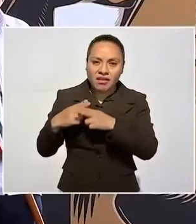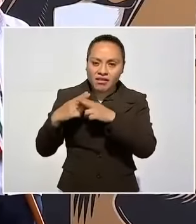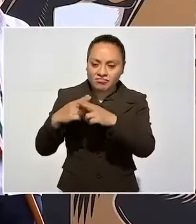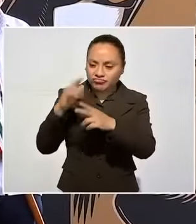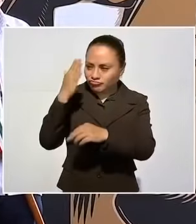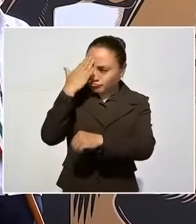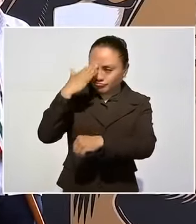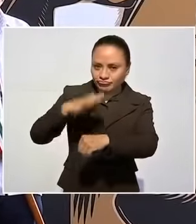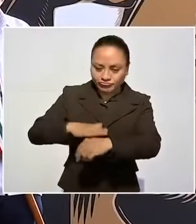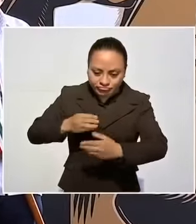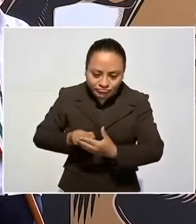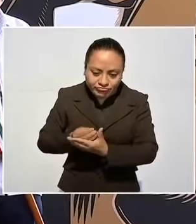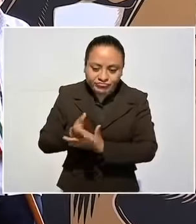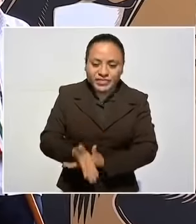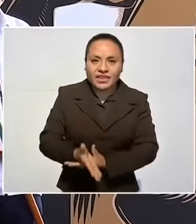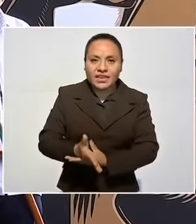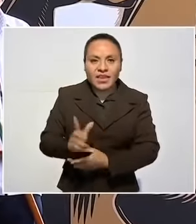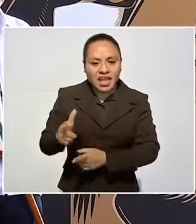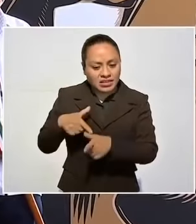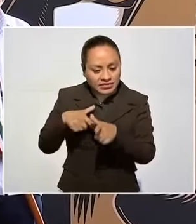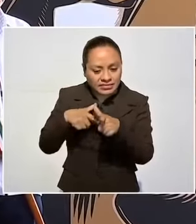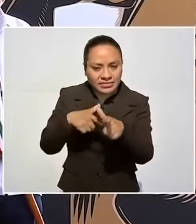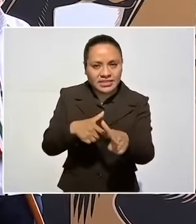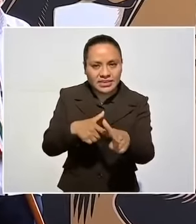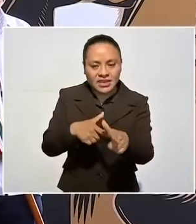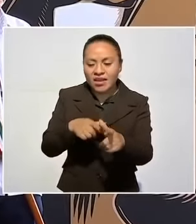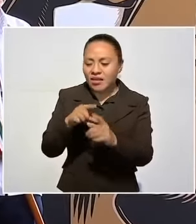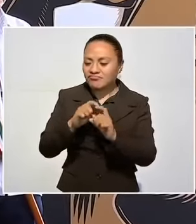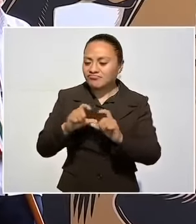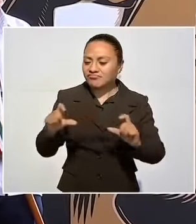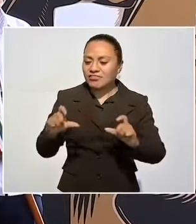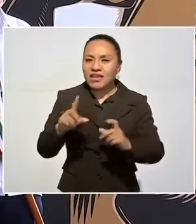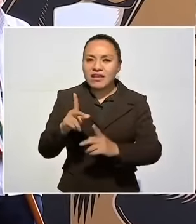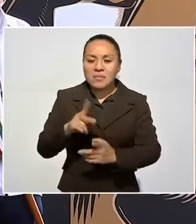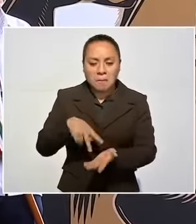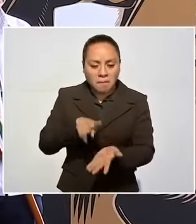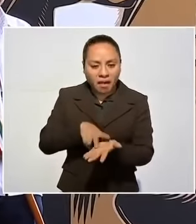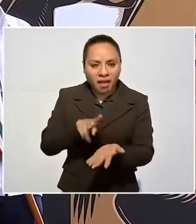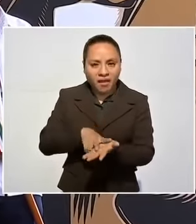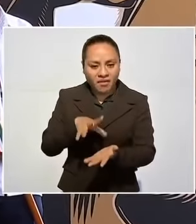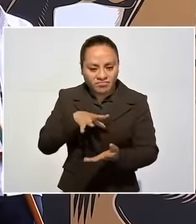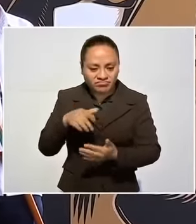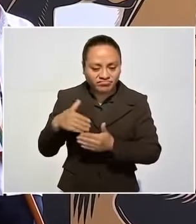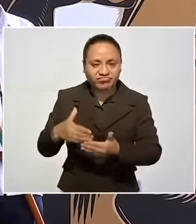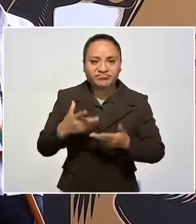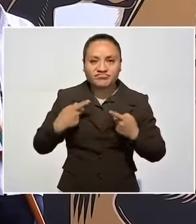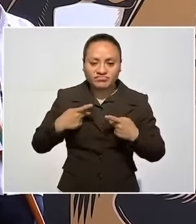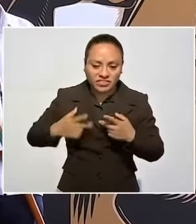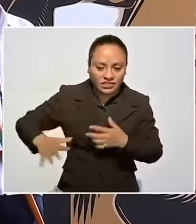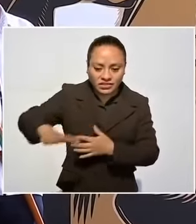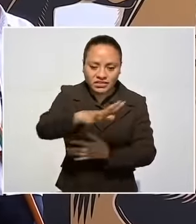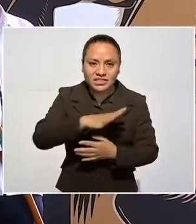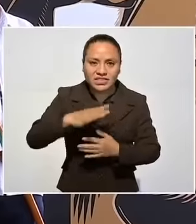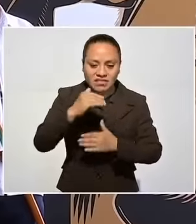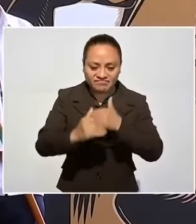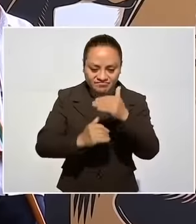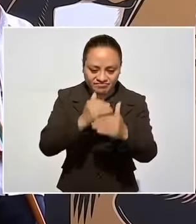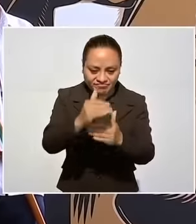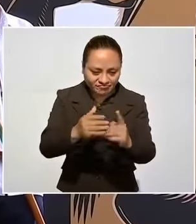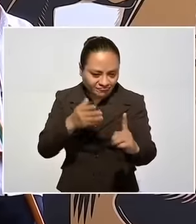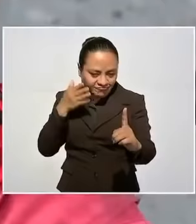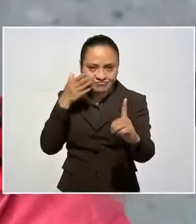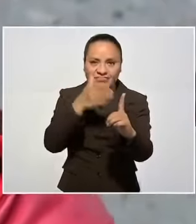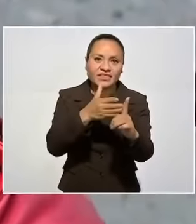su legado sigue presente en nuestra sociedad. Su visión de Estado y su perseverancia